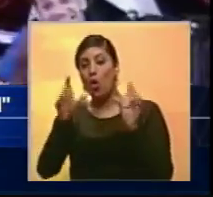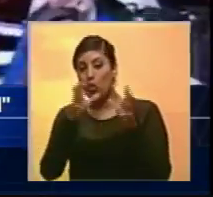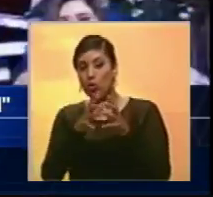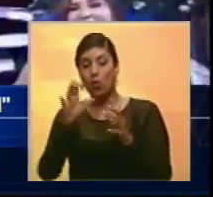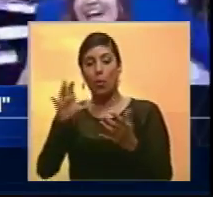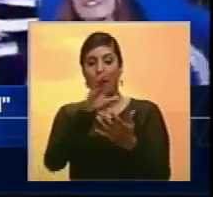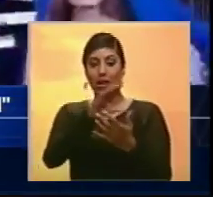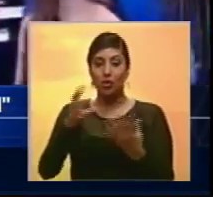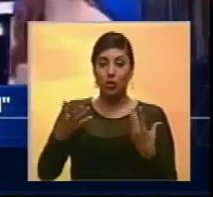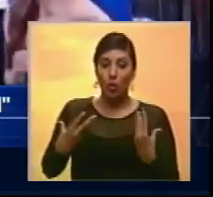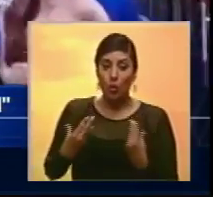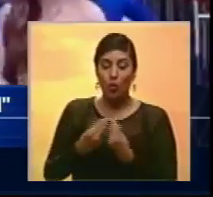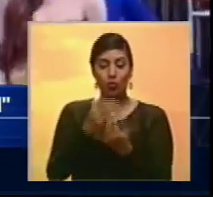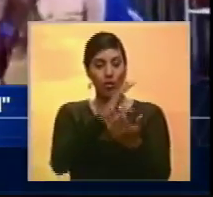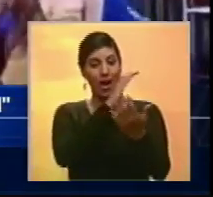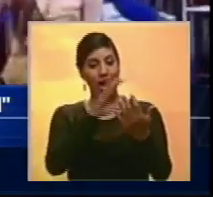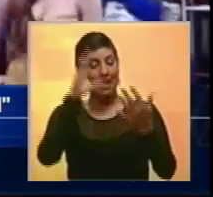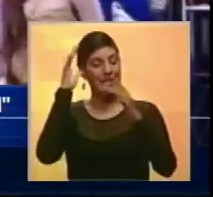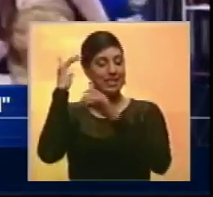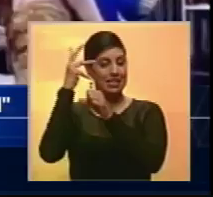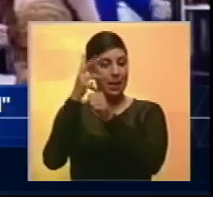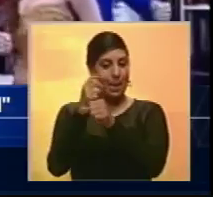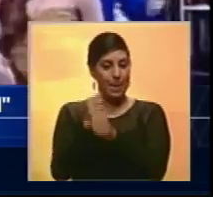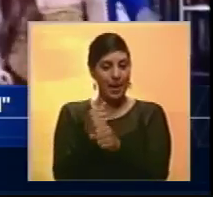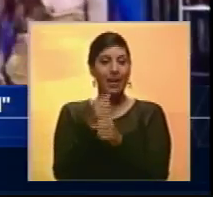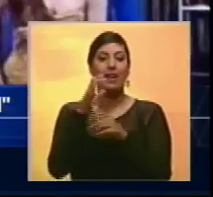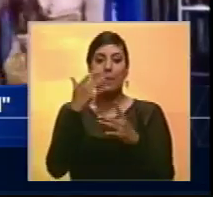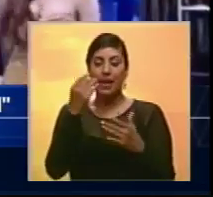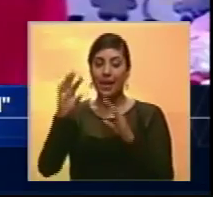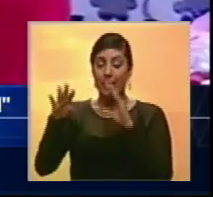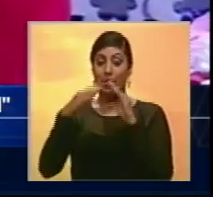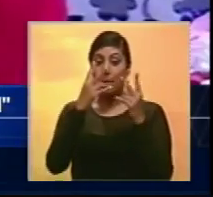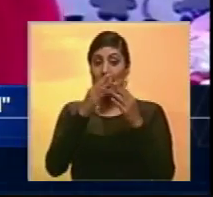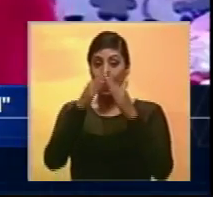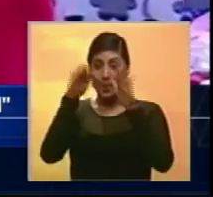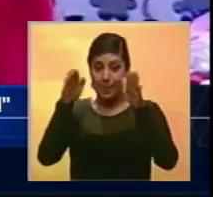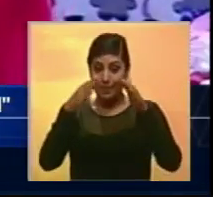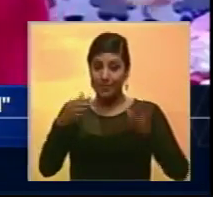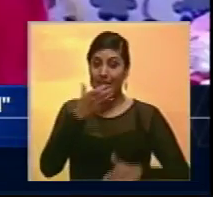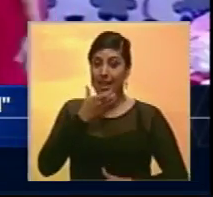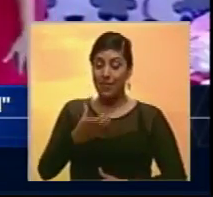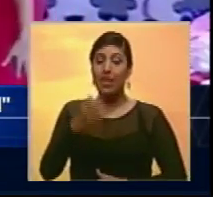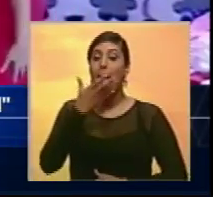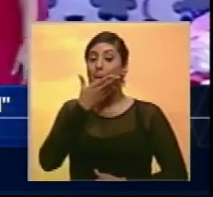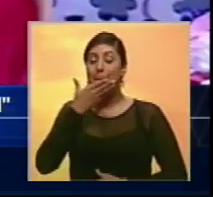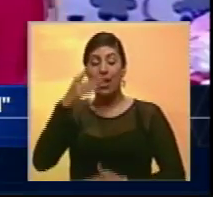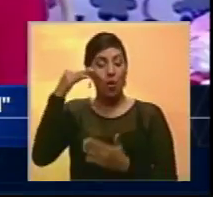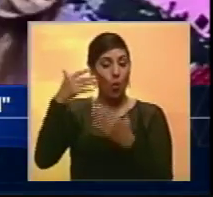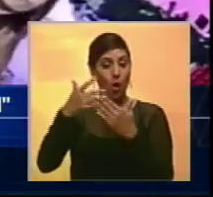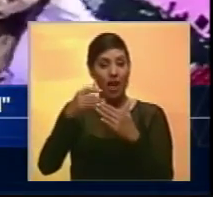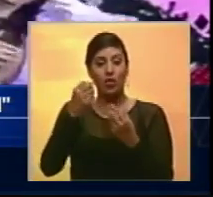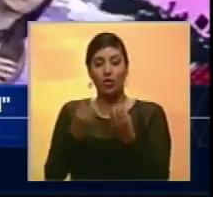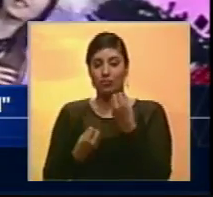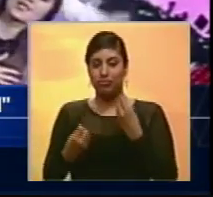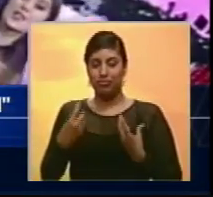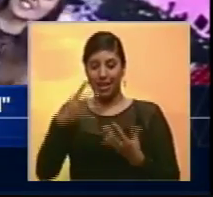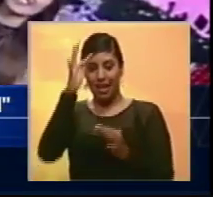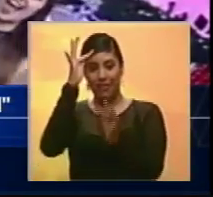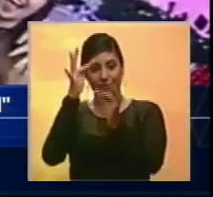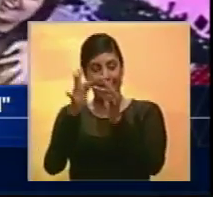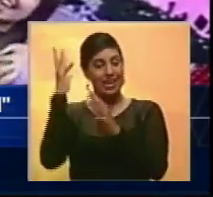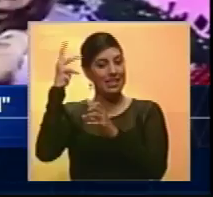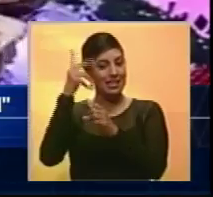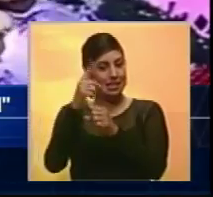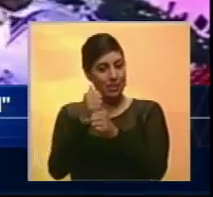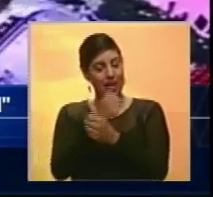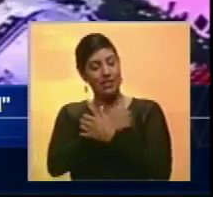agrupaciones, se unieron en un canto de esperanza y hermandad para dar la bienvenida a la Navidad, como la época del año en la cual florecen la fe, la